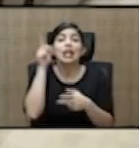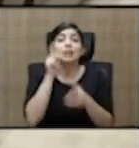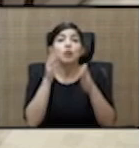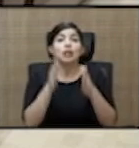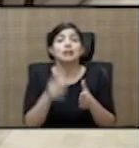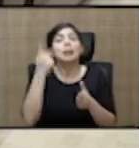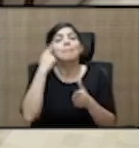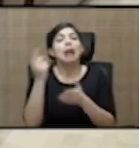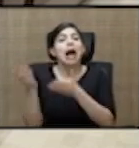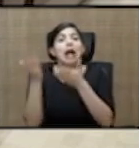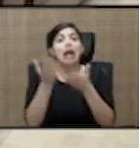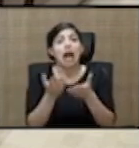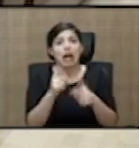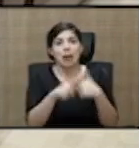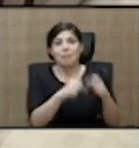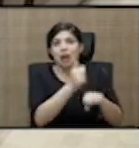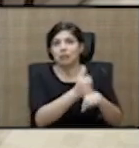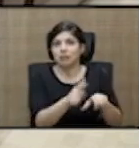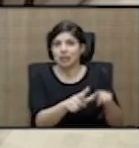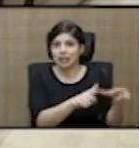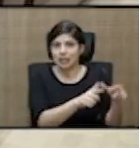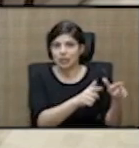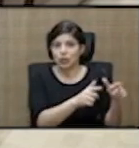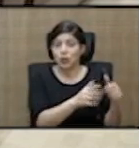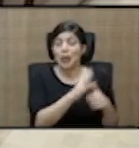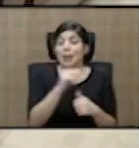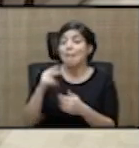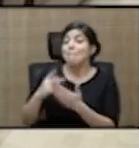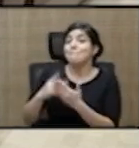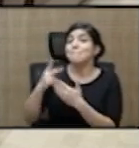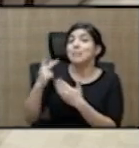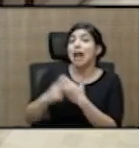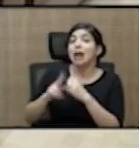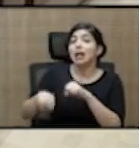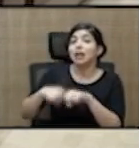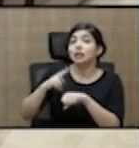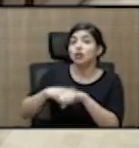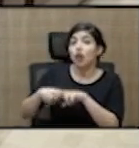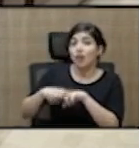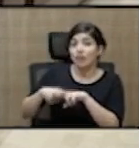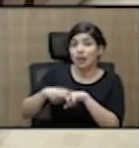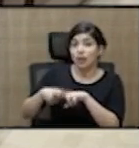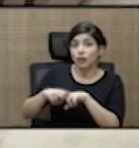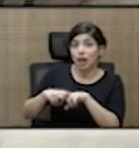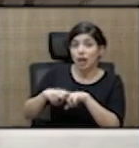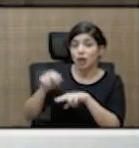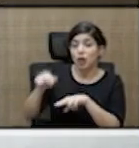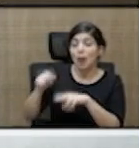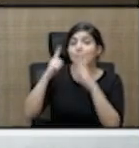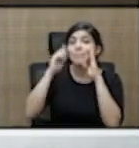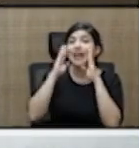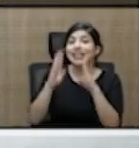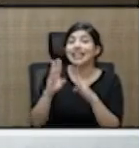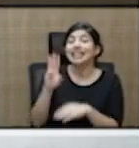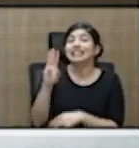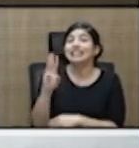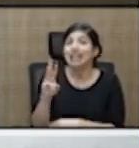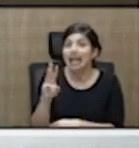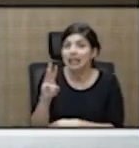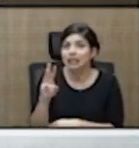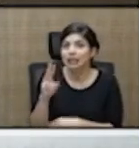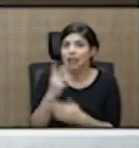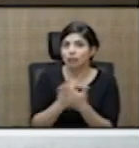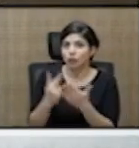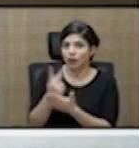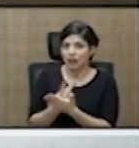de estos 2 meses que quedan de las sesiones en donde el Ejecutivo tiene liderazgo, sino más allá de estos 2 meses, diría yo, en el